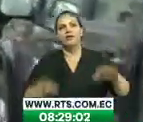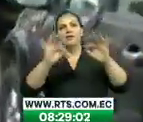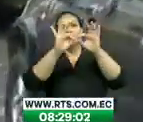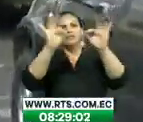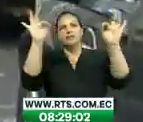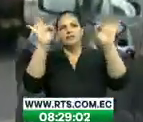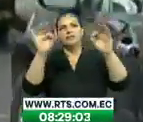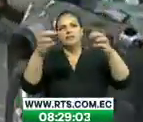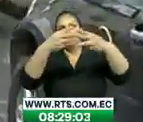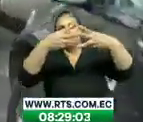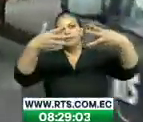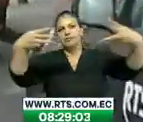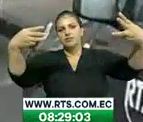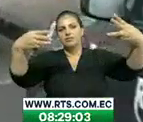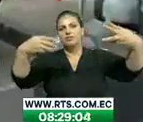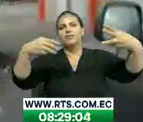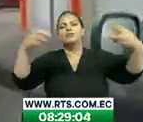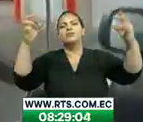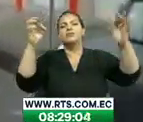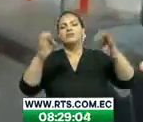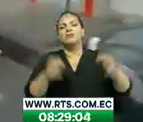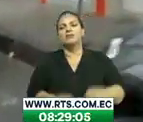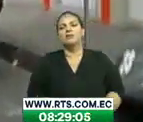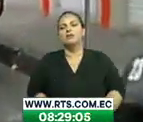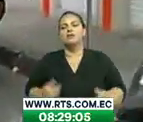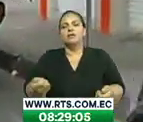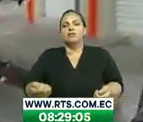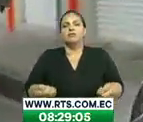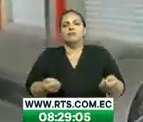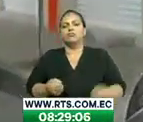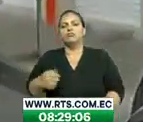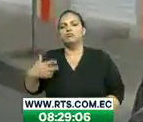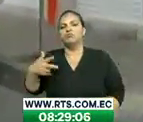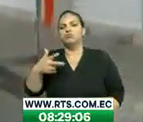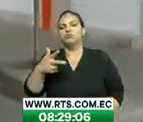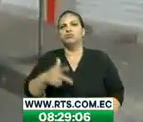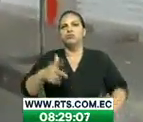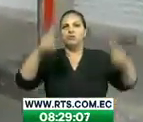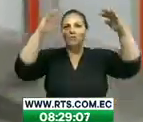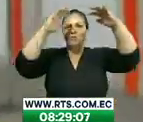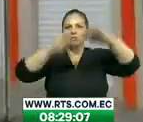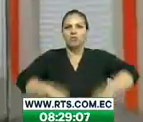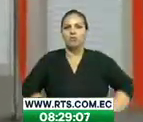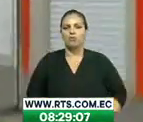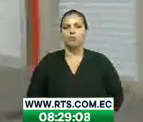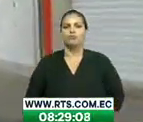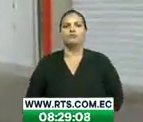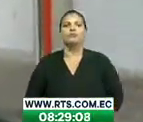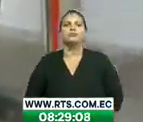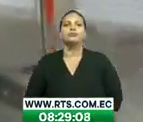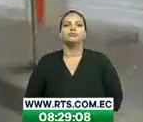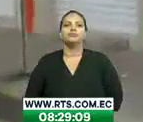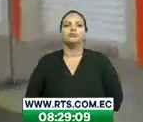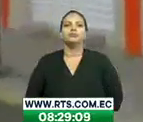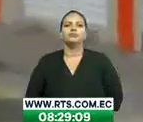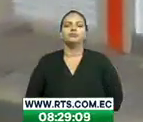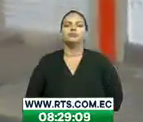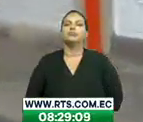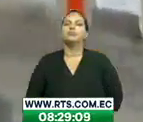a nuestro área de call center para que en lo posterior se acerque el carro canasta. En pocos minutos se acerca el carro